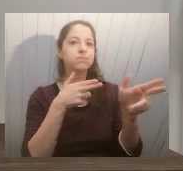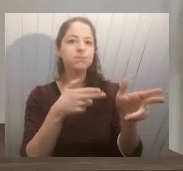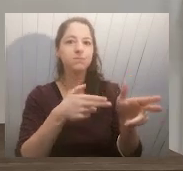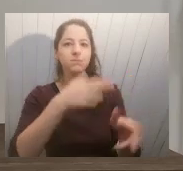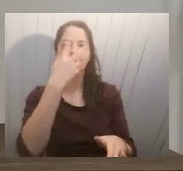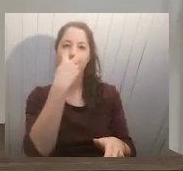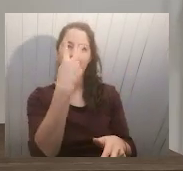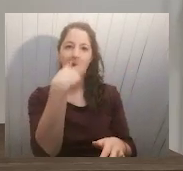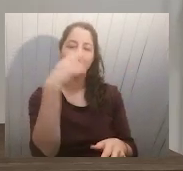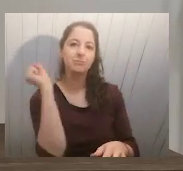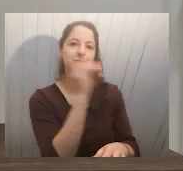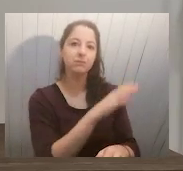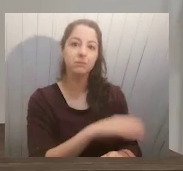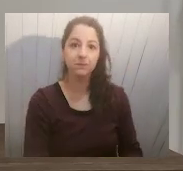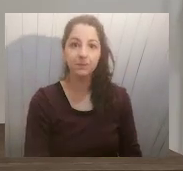bala.